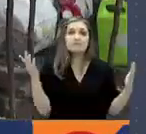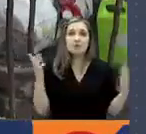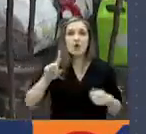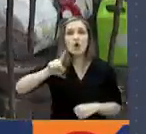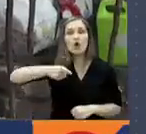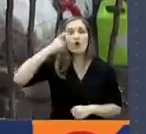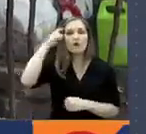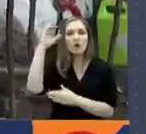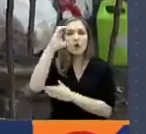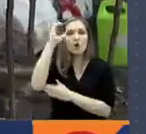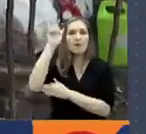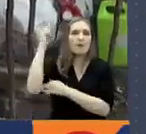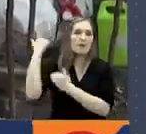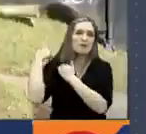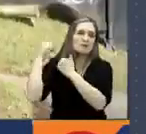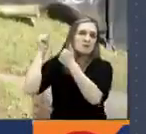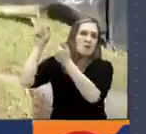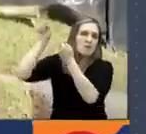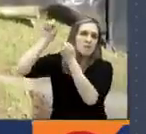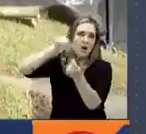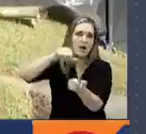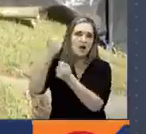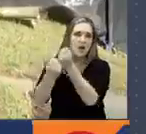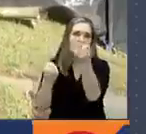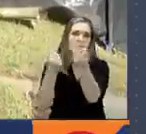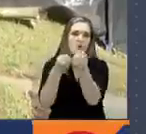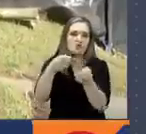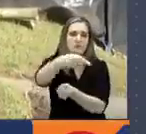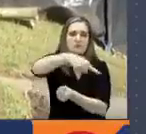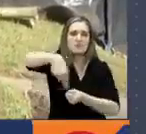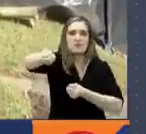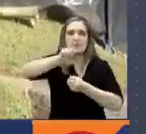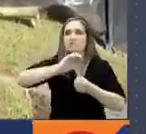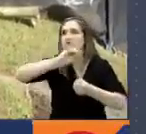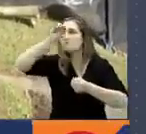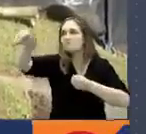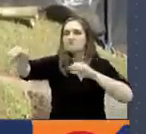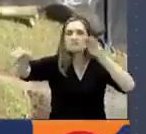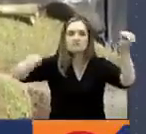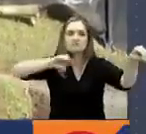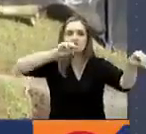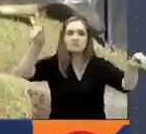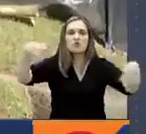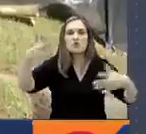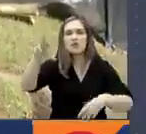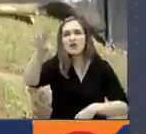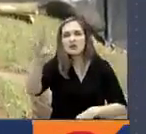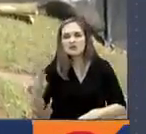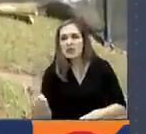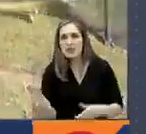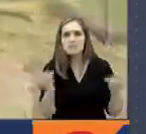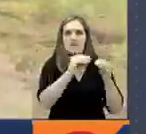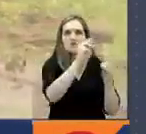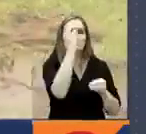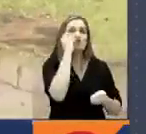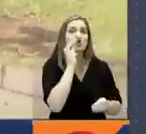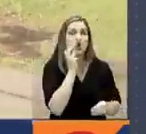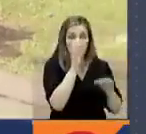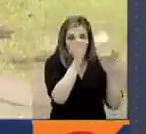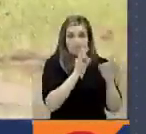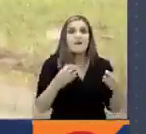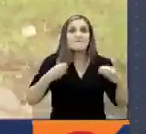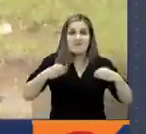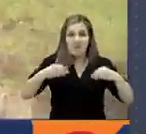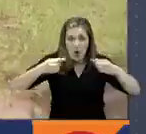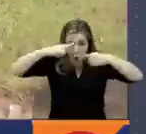gobierno nacional garantizar el retorno de estas comunidades a los departamentos de Chocó y Risaralda, de donde salieron desplazados